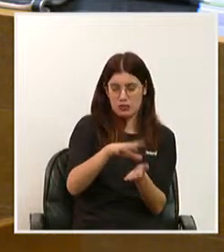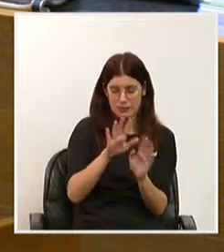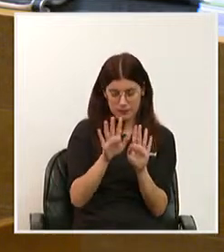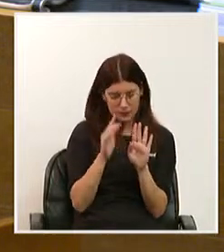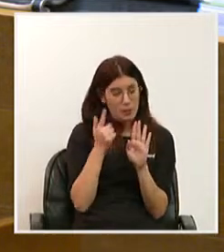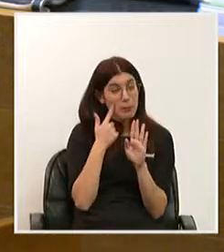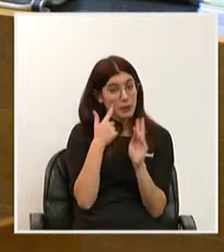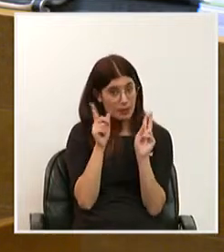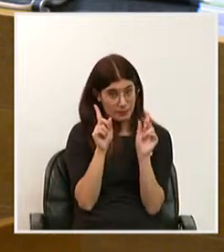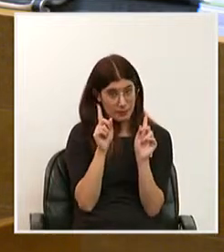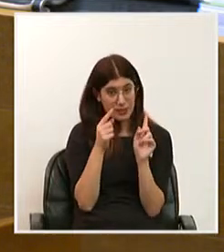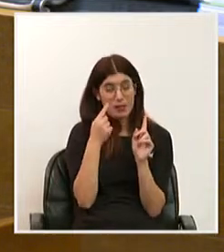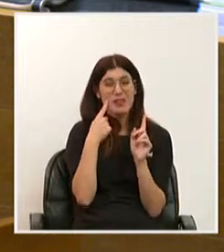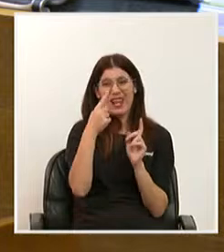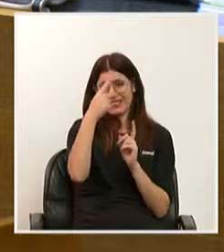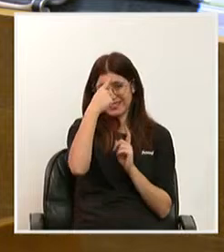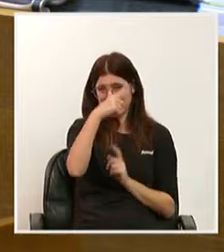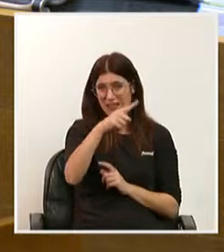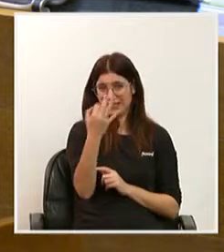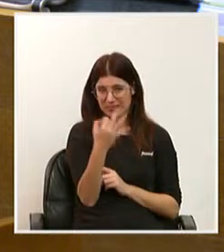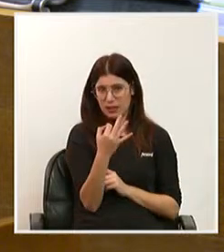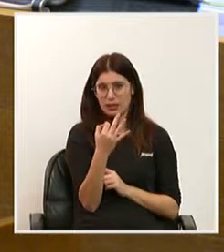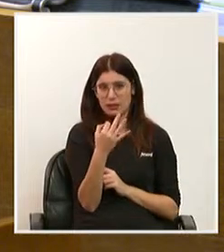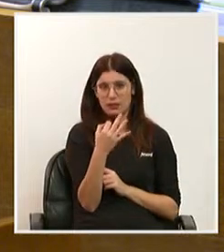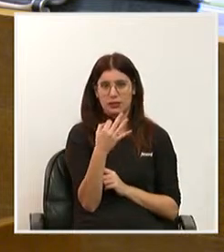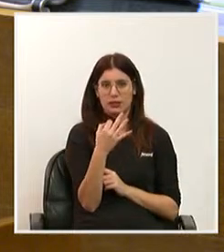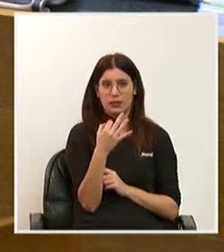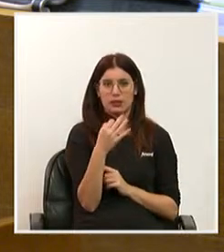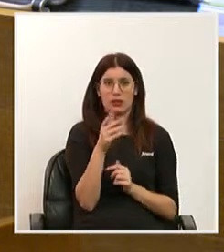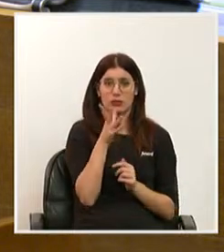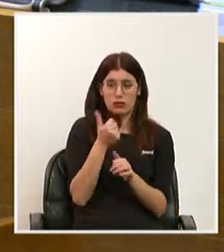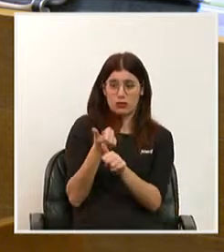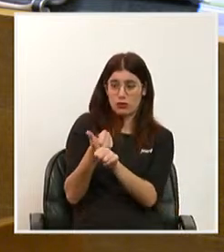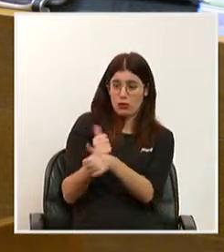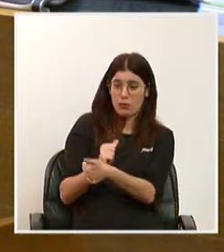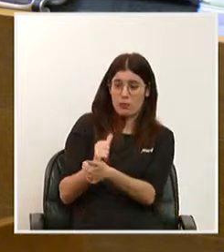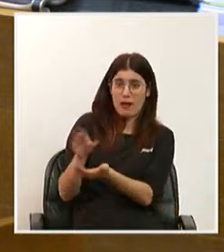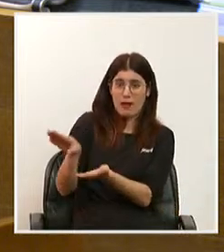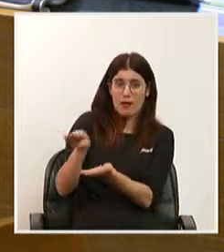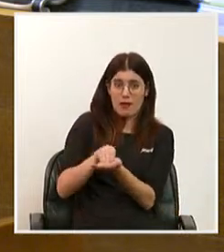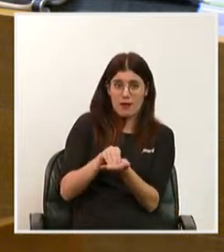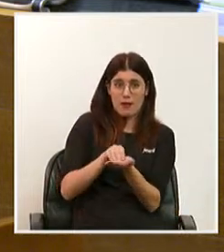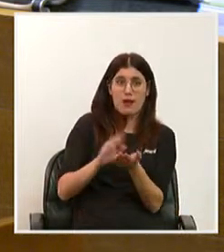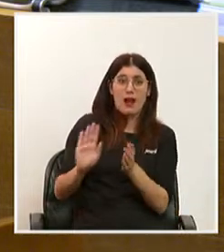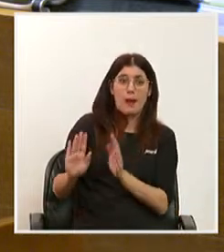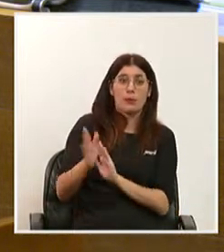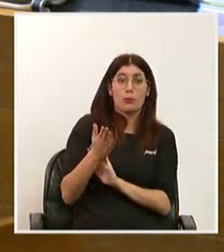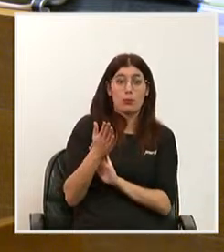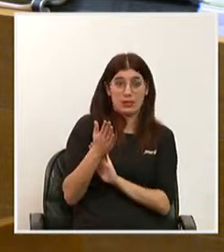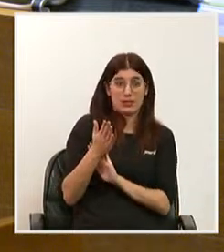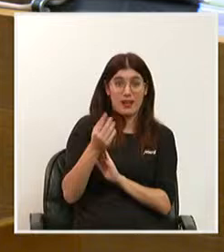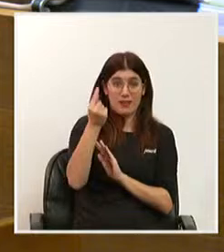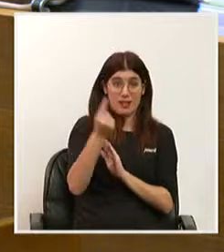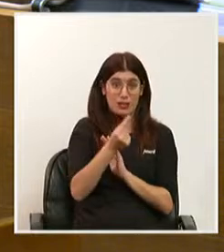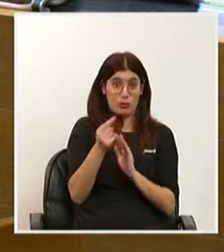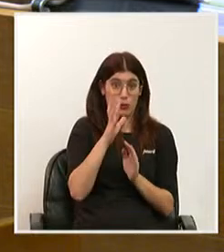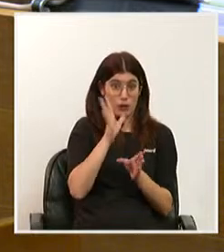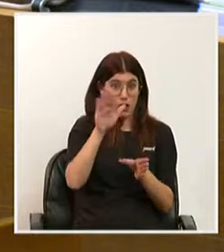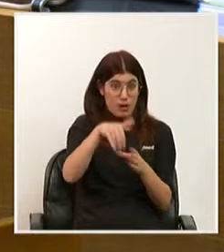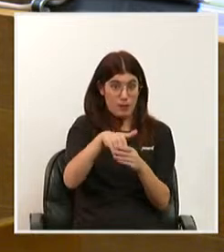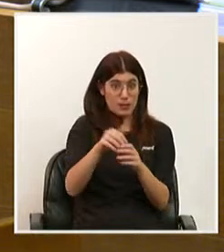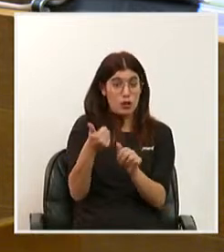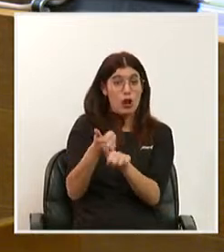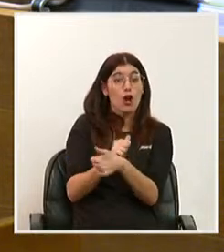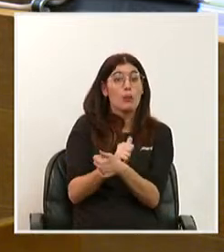qué saben Don copiat y peg la propesta de resolu que ved van a copiar van a votar Ah saben